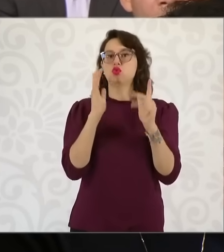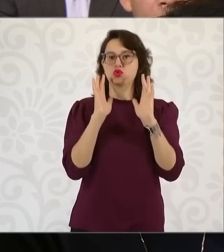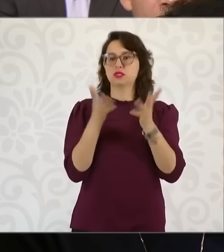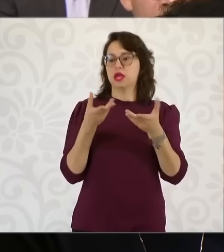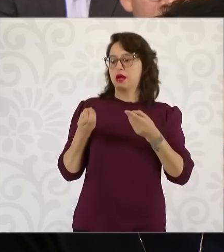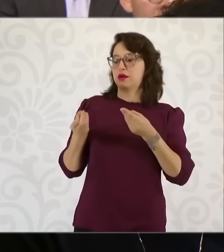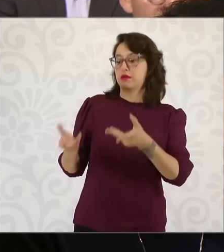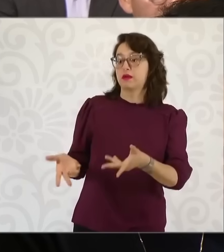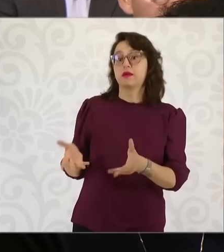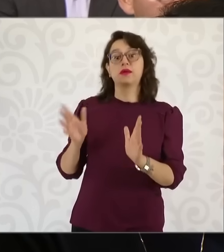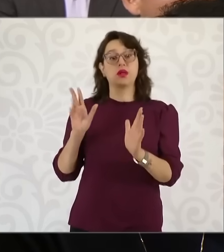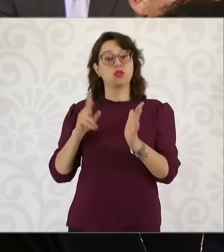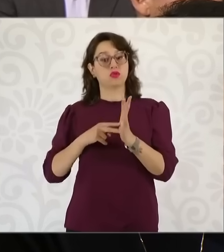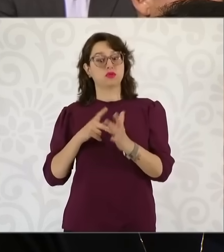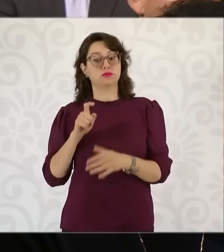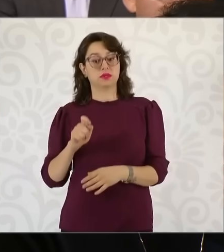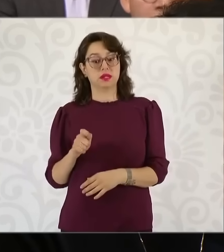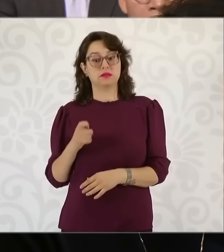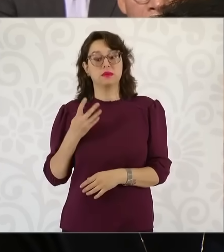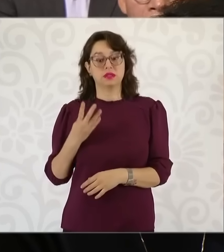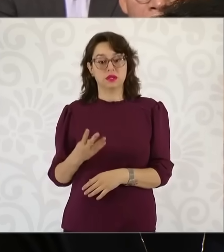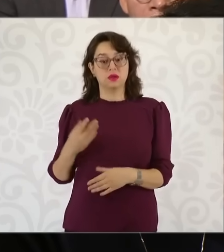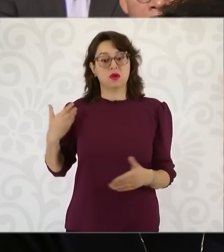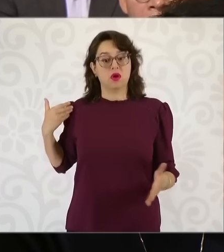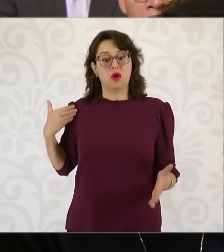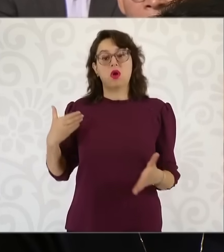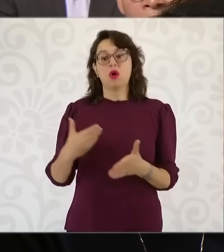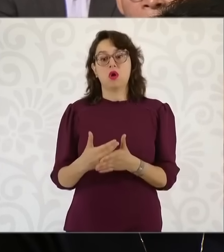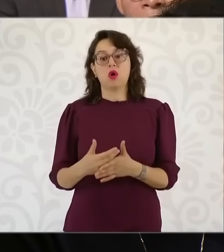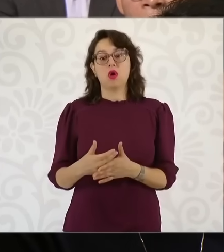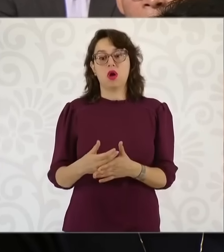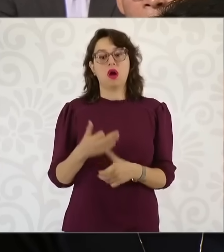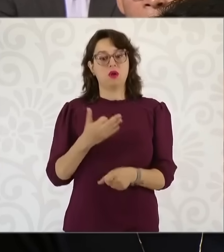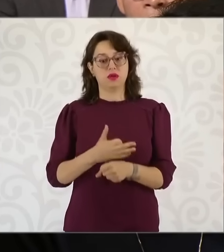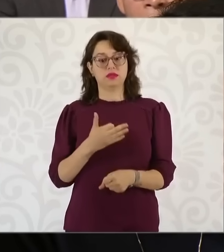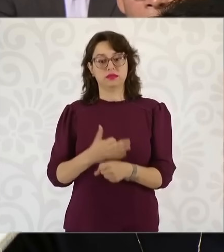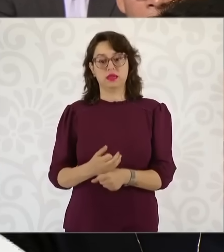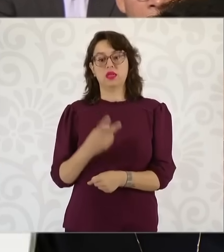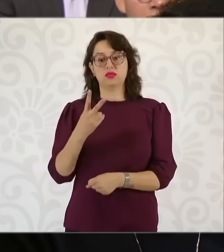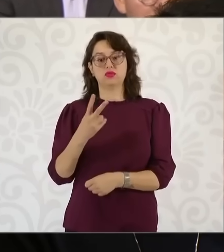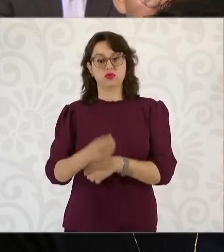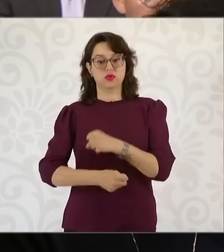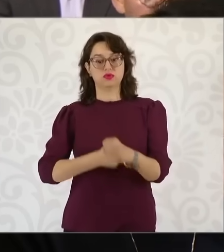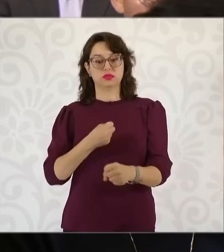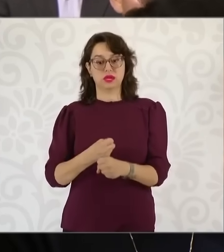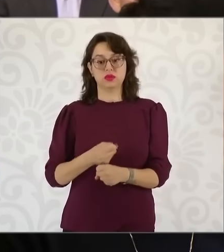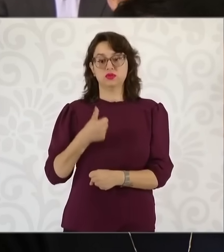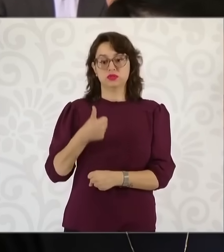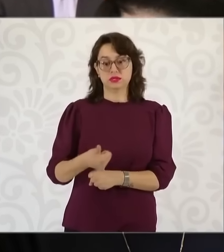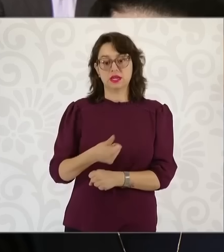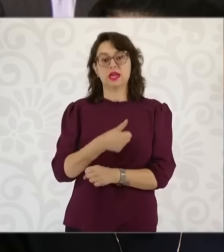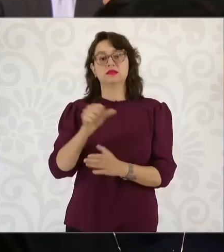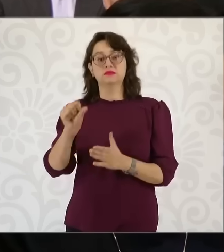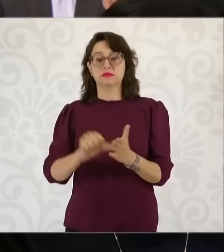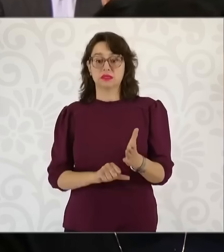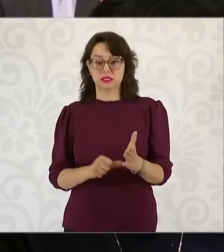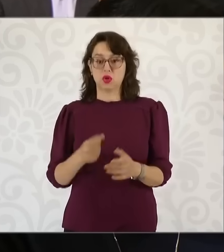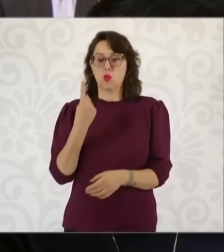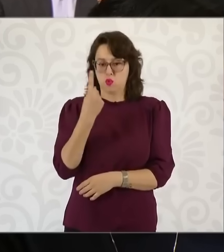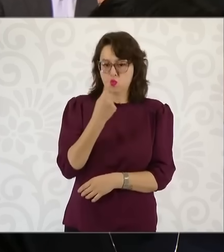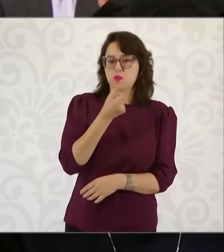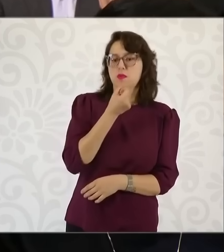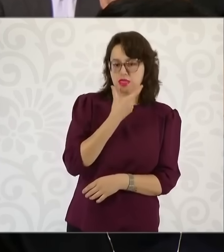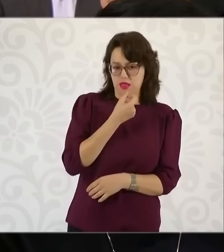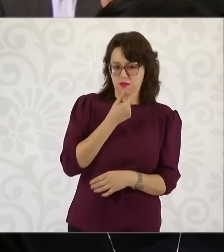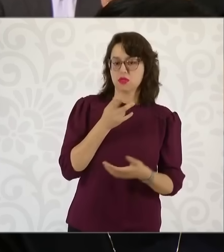atendido desde el 2024, hoy tiene ya 2 años, 6 meses y aún le falta uno de los medicamentos.